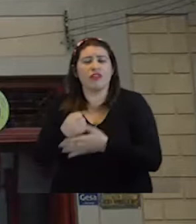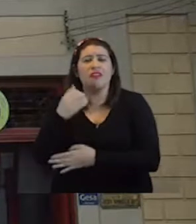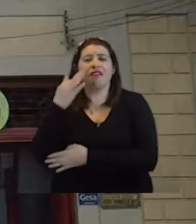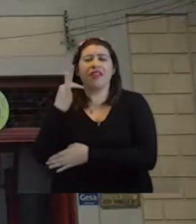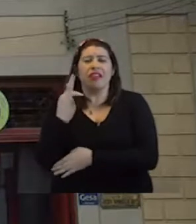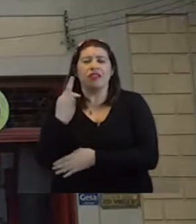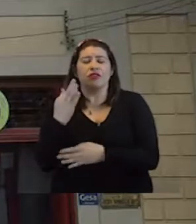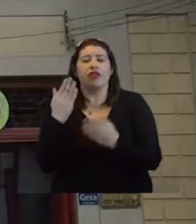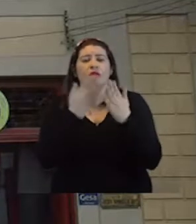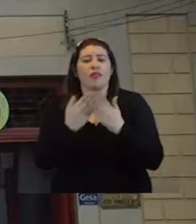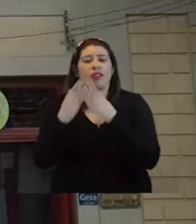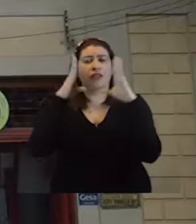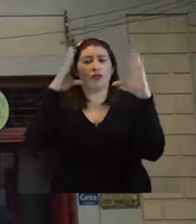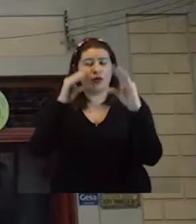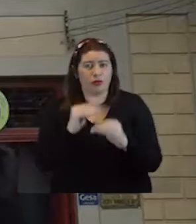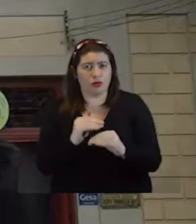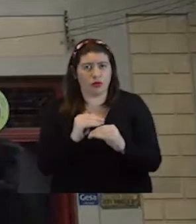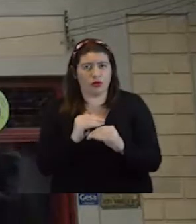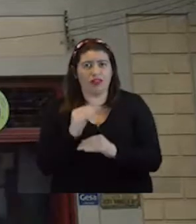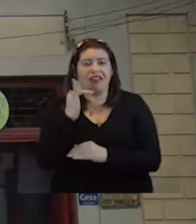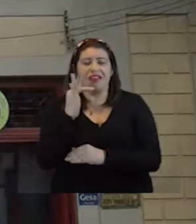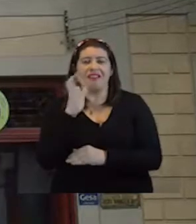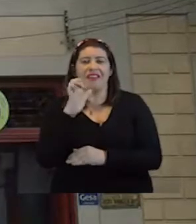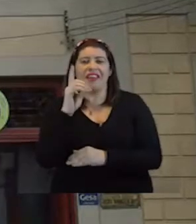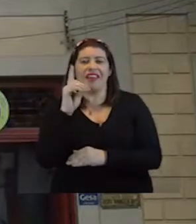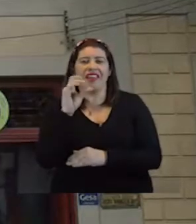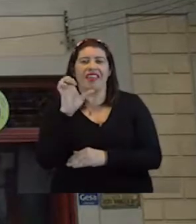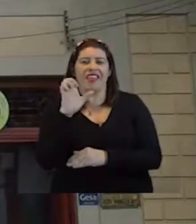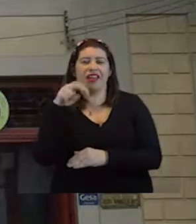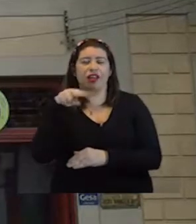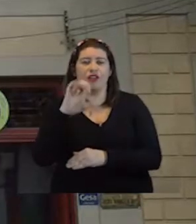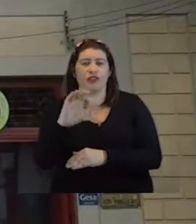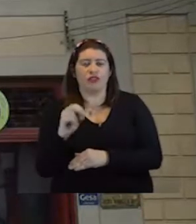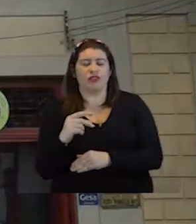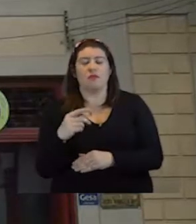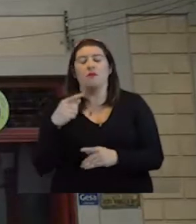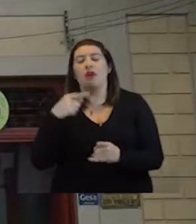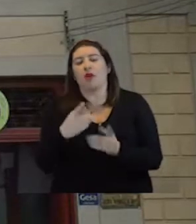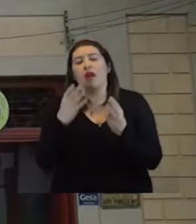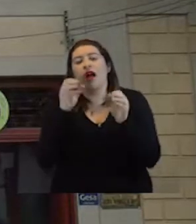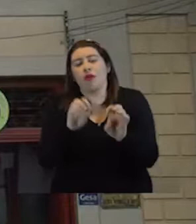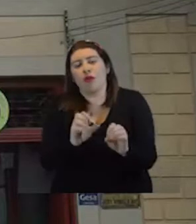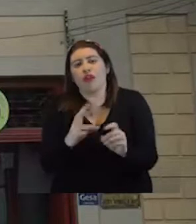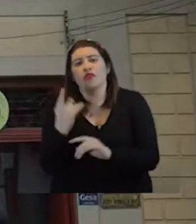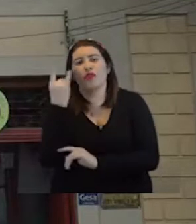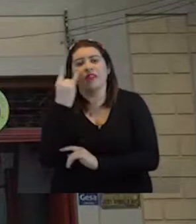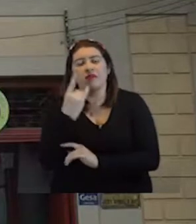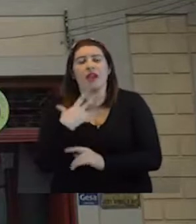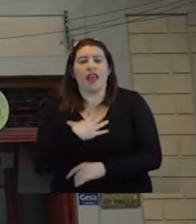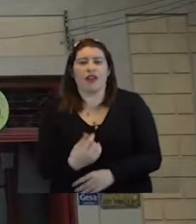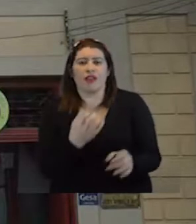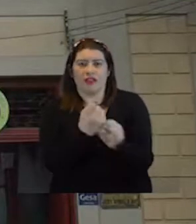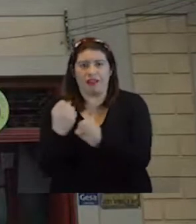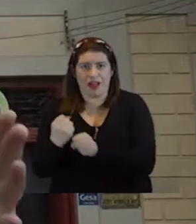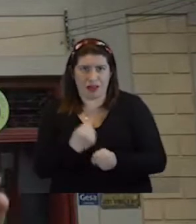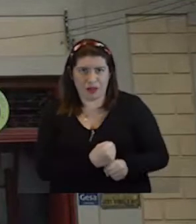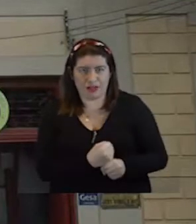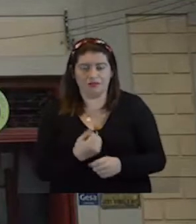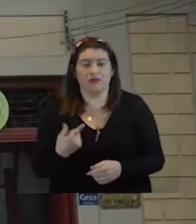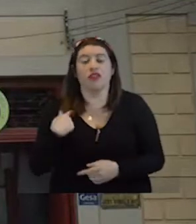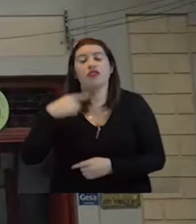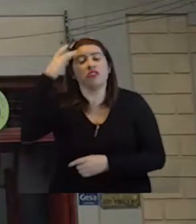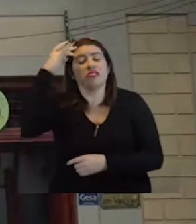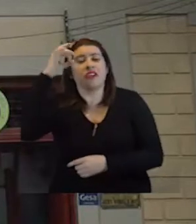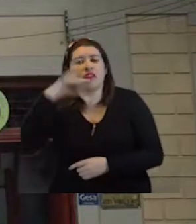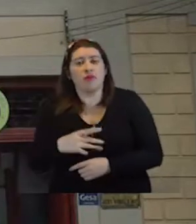de Estudiantes Nocturnos, FEDENOCH, por una educación también universitaria para los hijos de los trabajadores. Hoy día